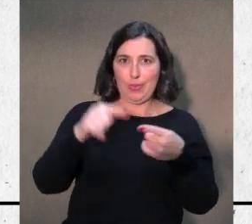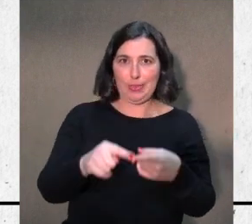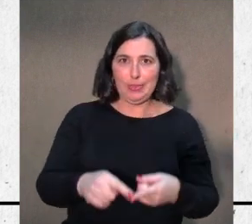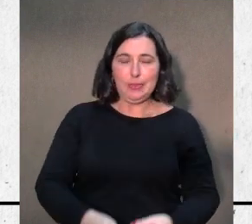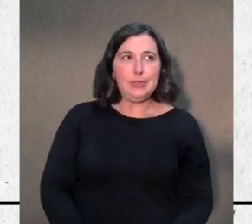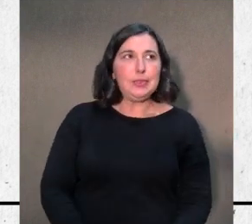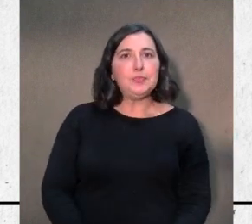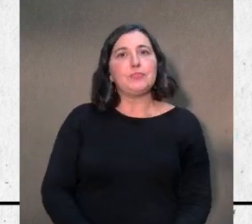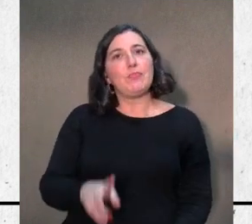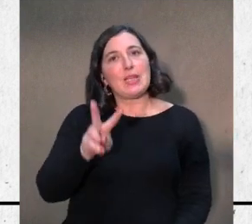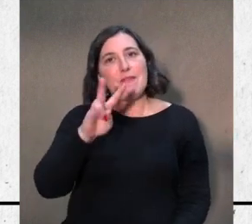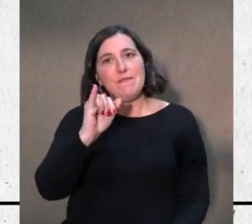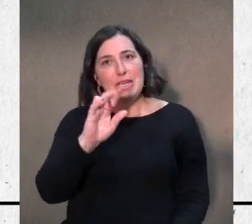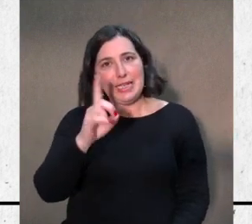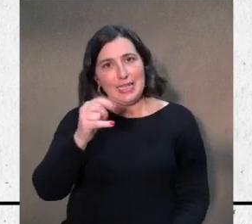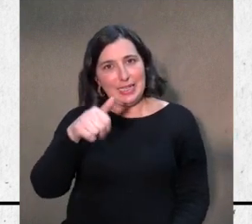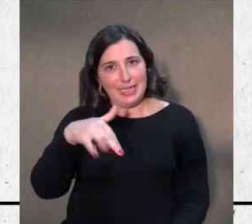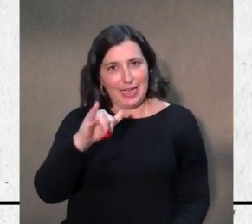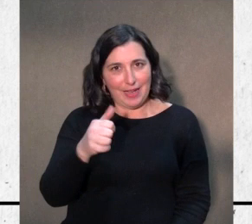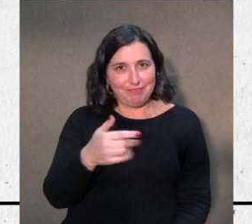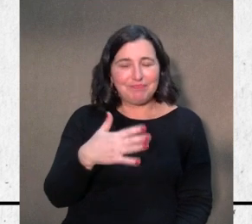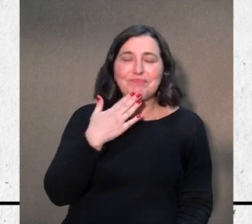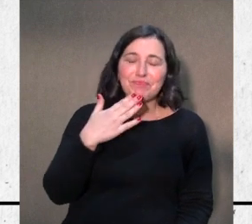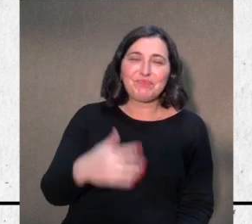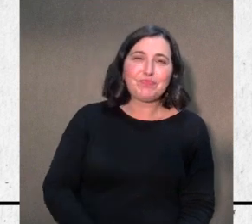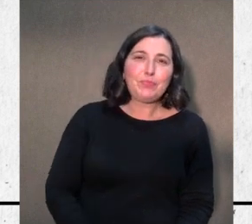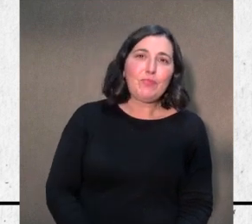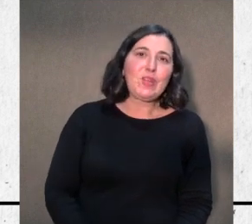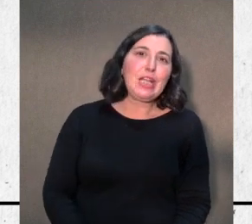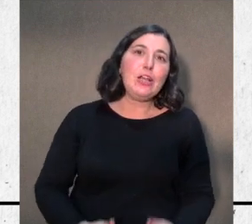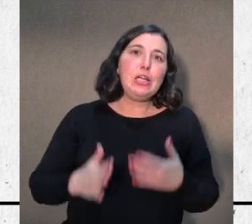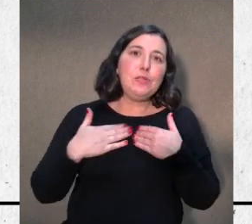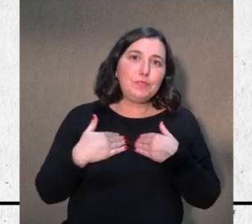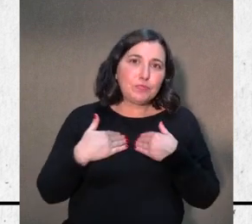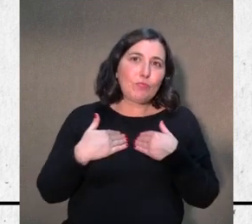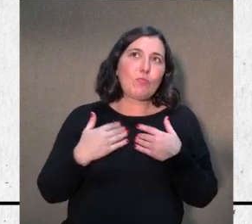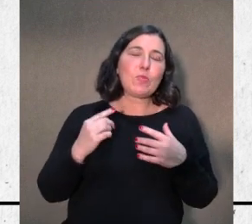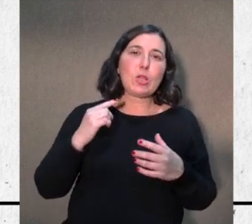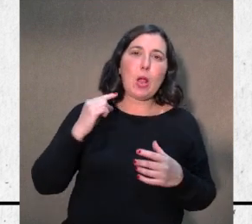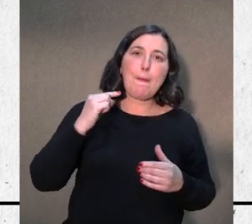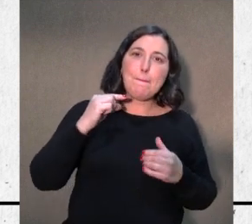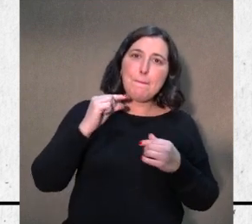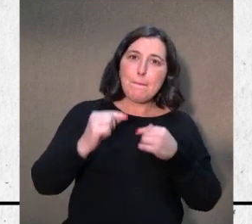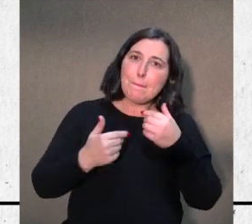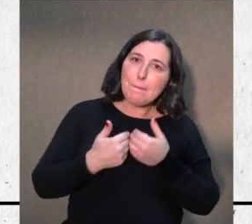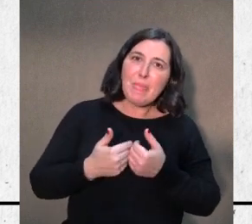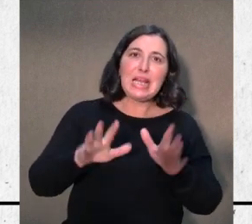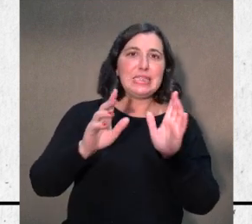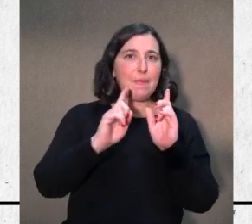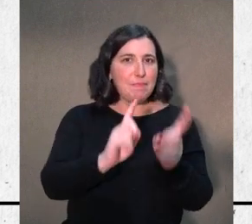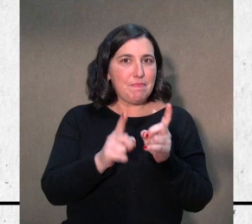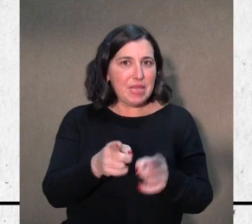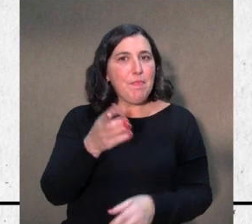Bueno, en mi caso, yo un poco empecé igual que Leticia, porque empezamos juntas en esa generación